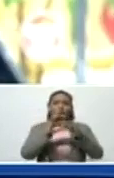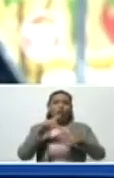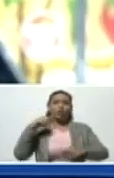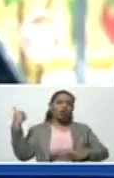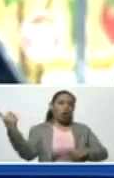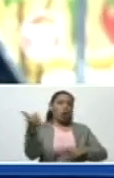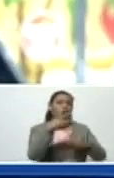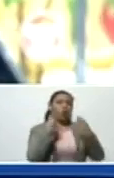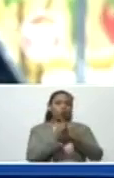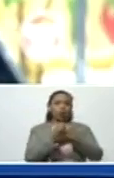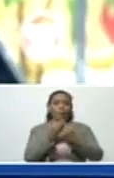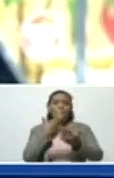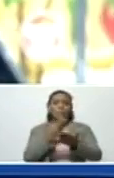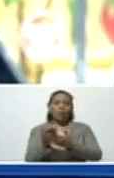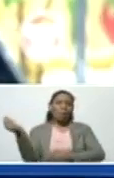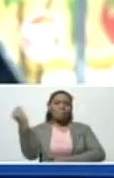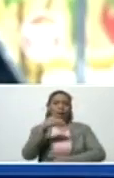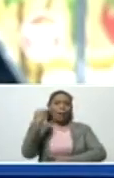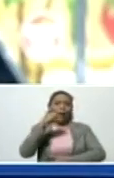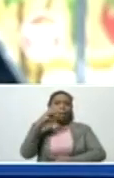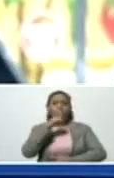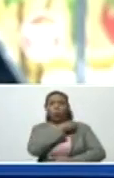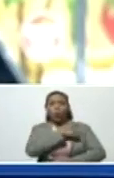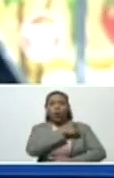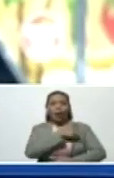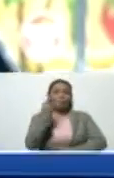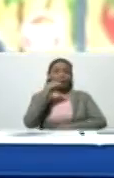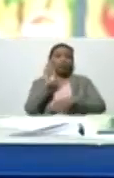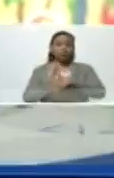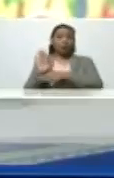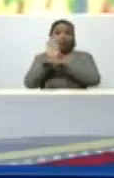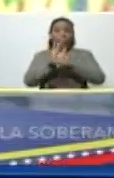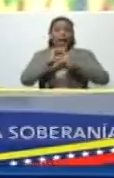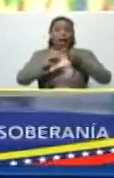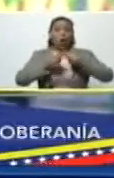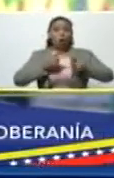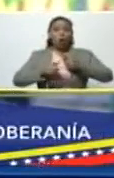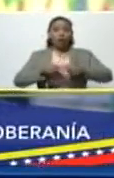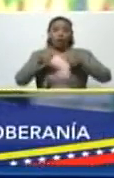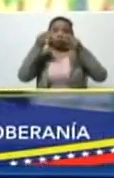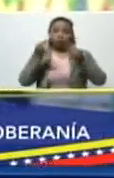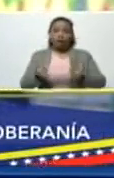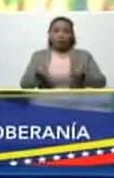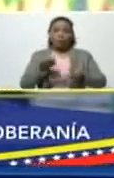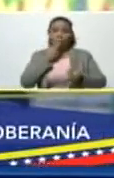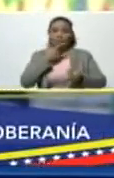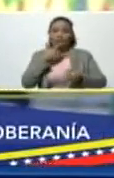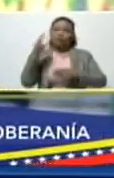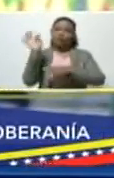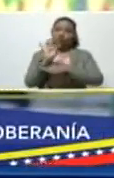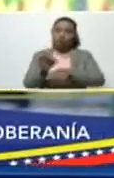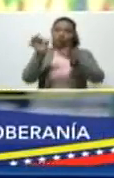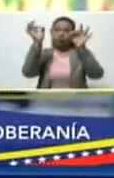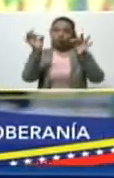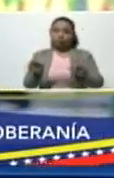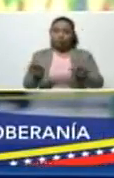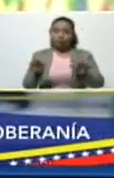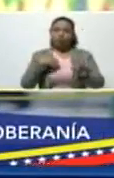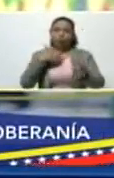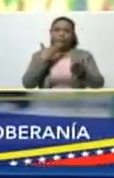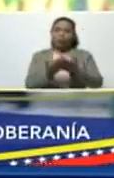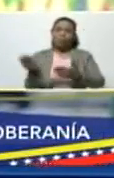todas. Pido cada vez más moral, más mística, que las cosas estén buenas, bellas, funcionales. Pido cada vez